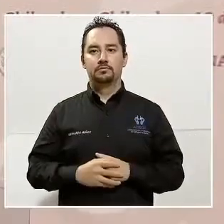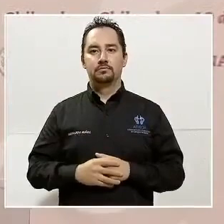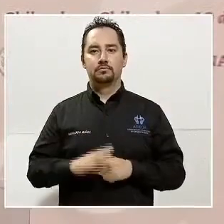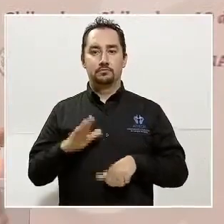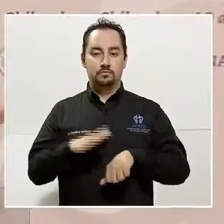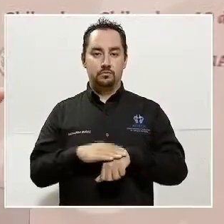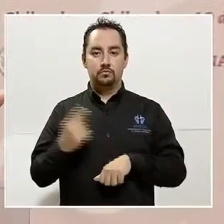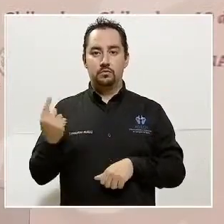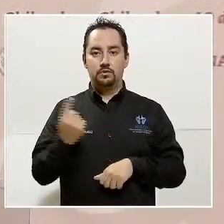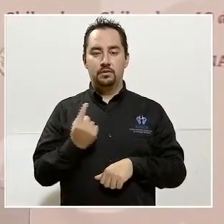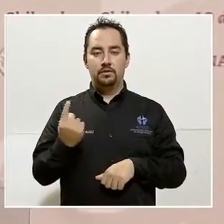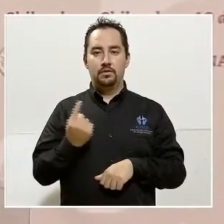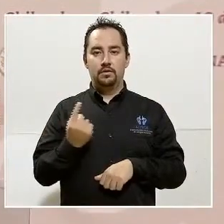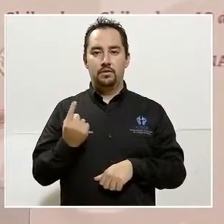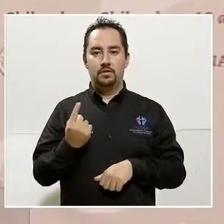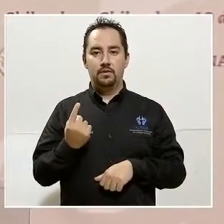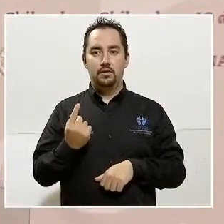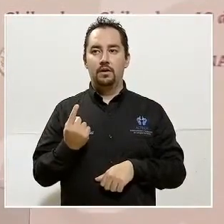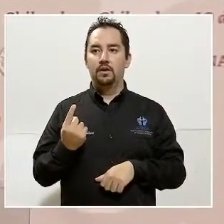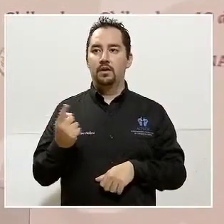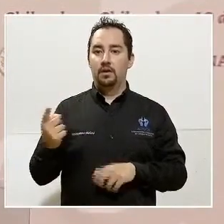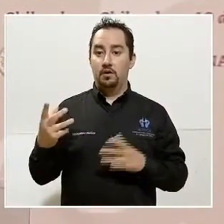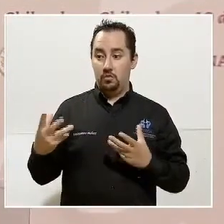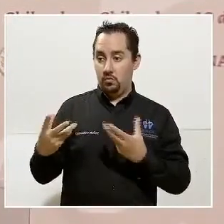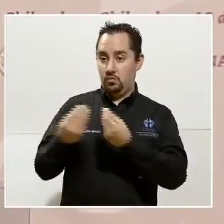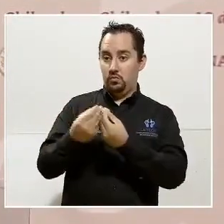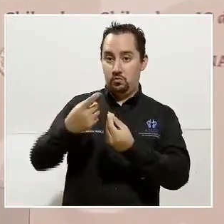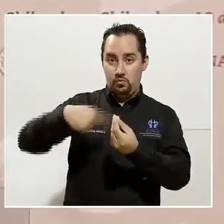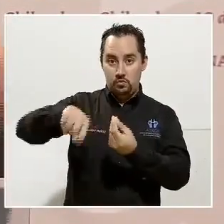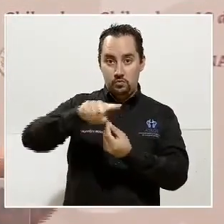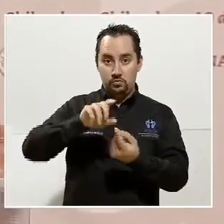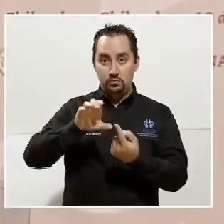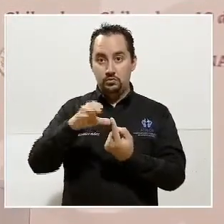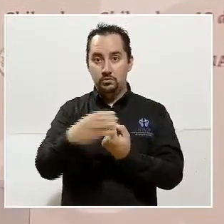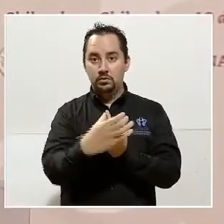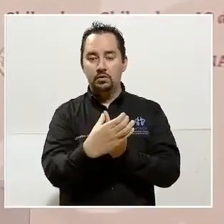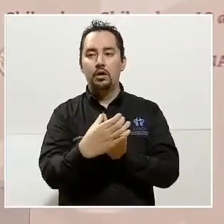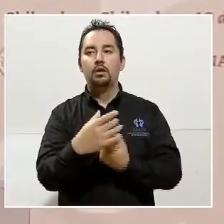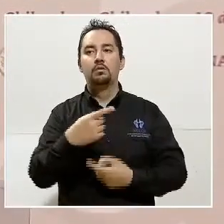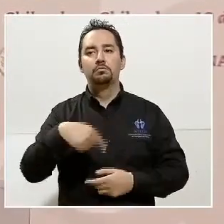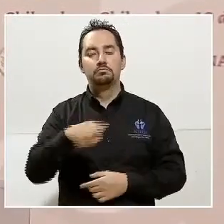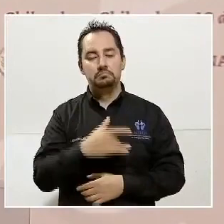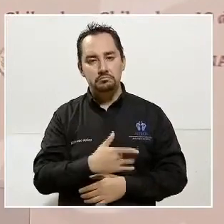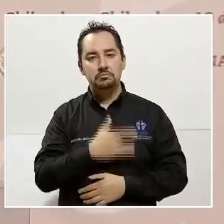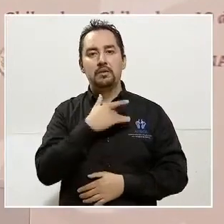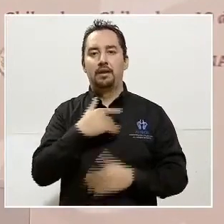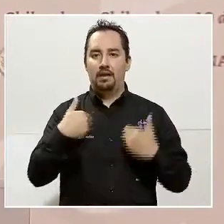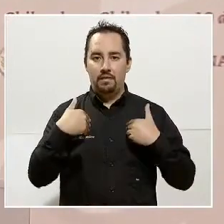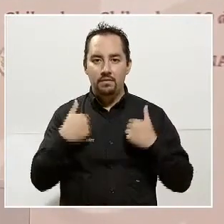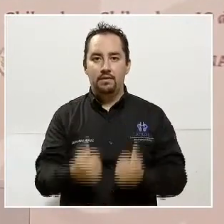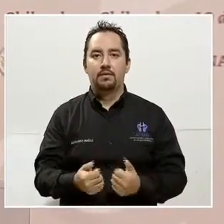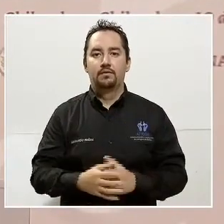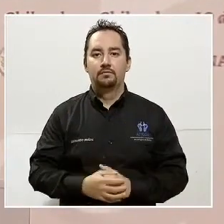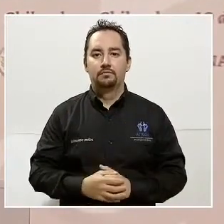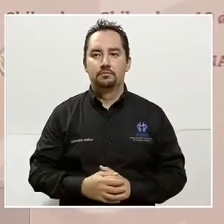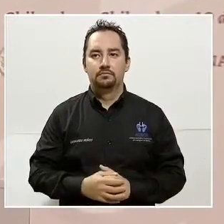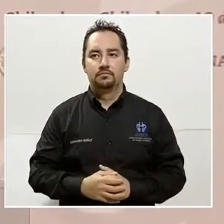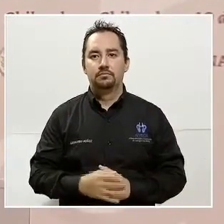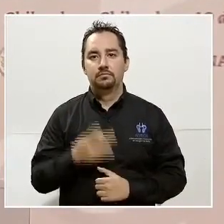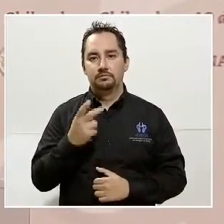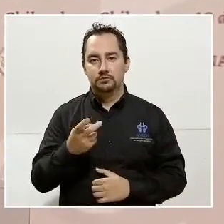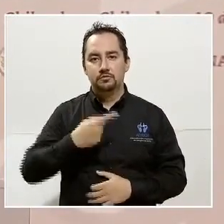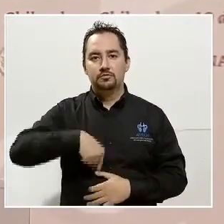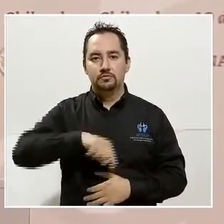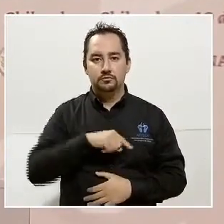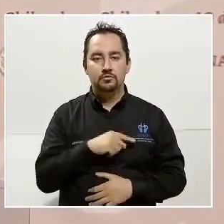porque los integrantes del gabinete están conscientes de que estamos